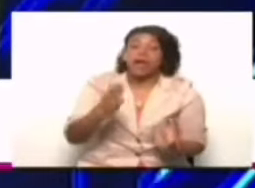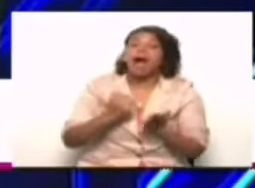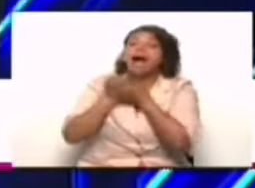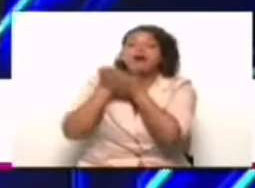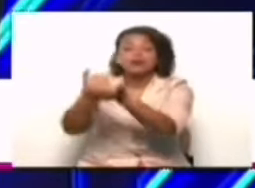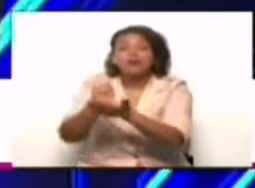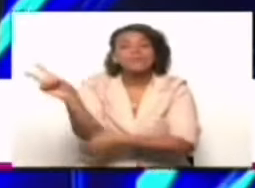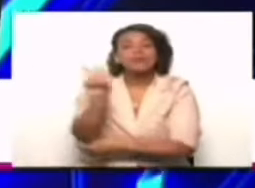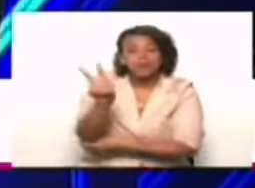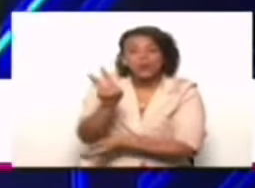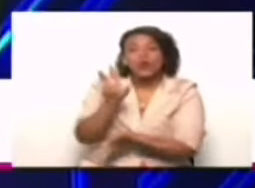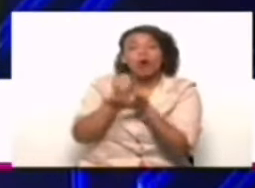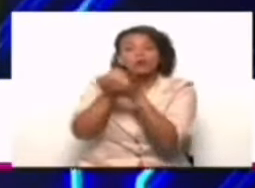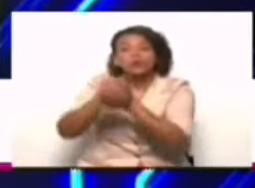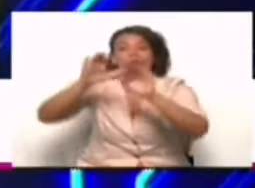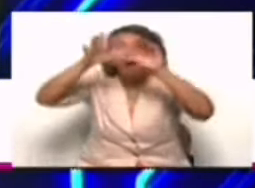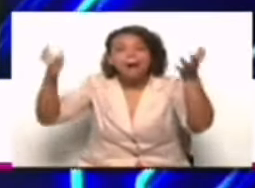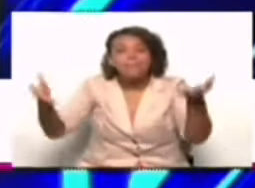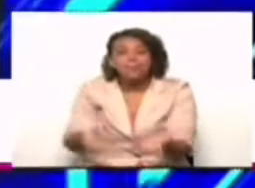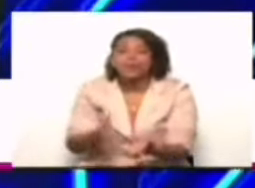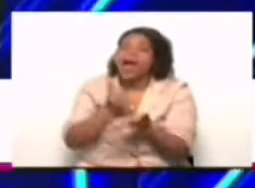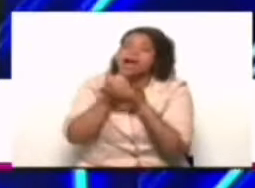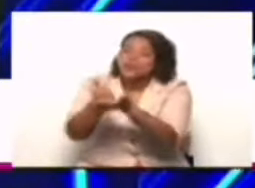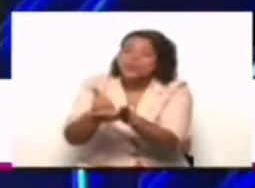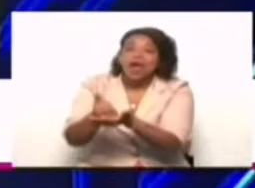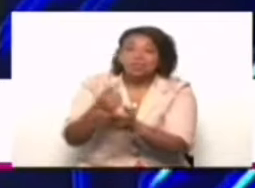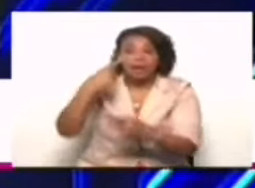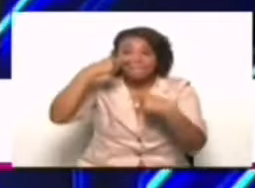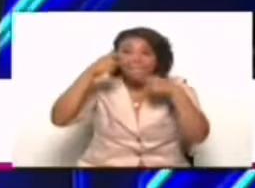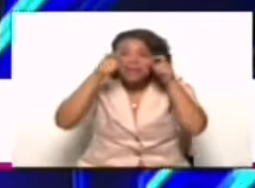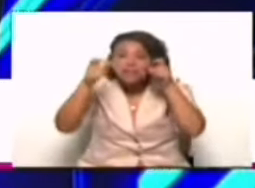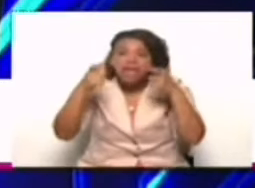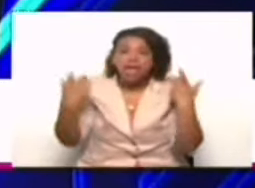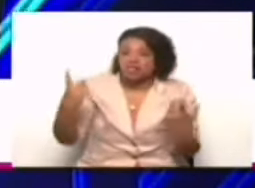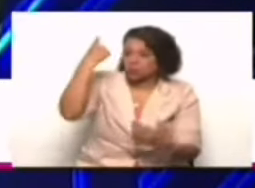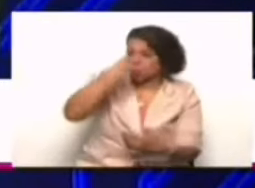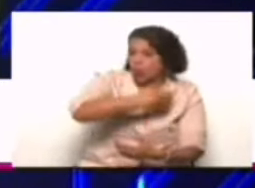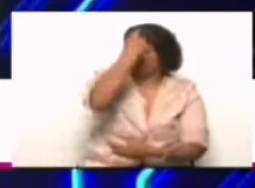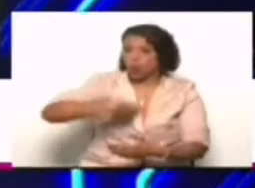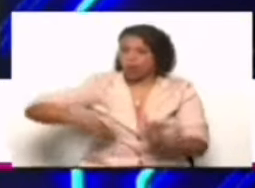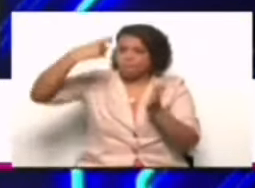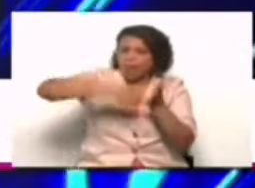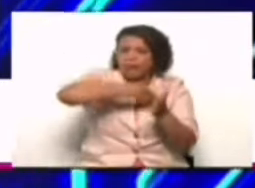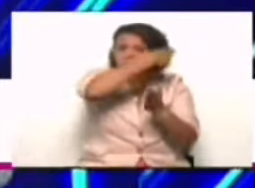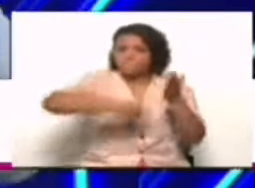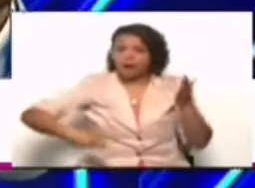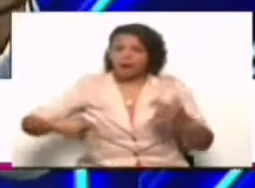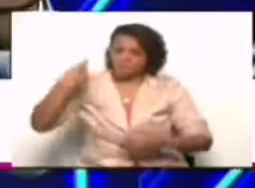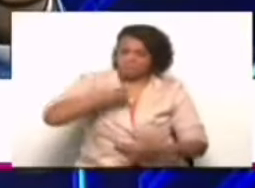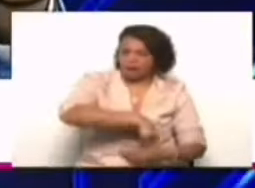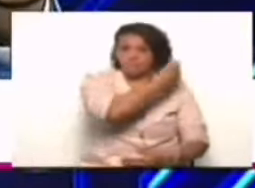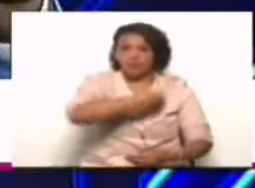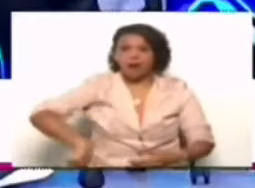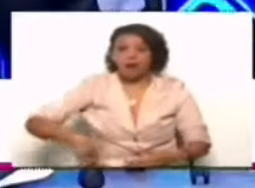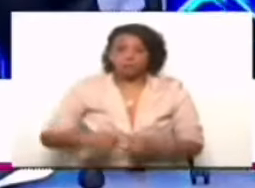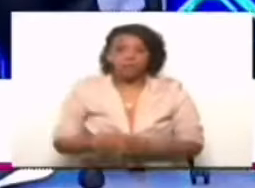a Venezuela o a la humanidad, y están pendientes de censurarlo uno en tiempo real. Yo una vez